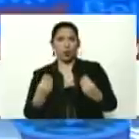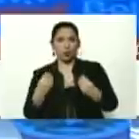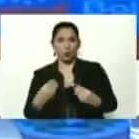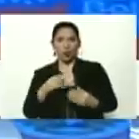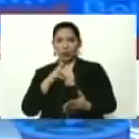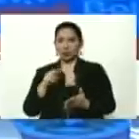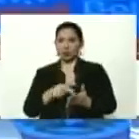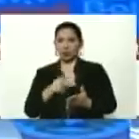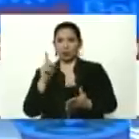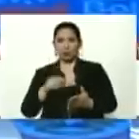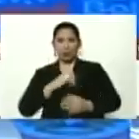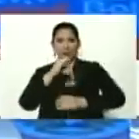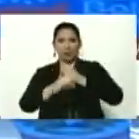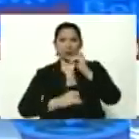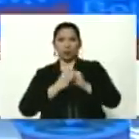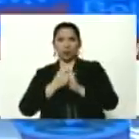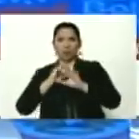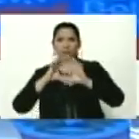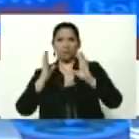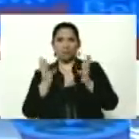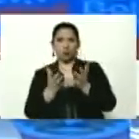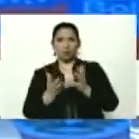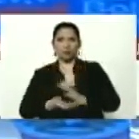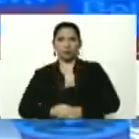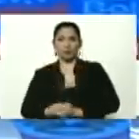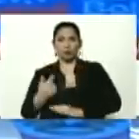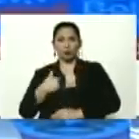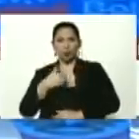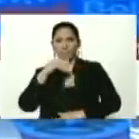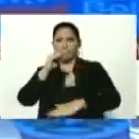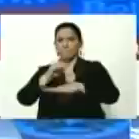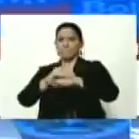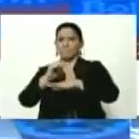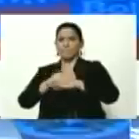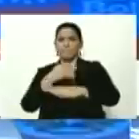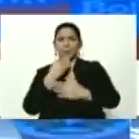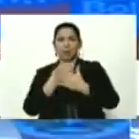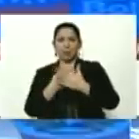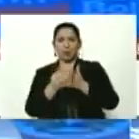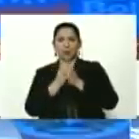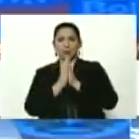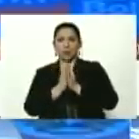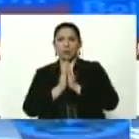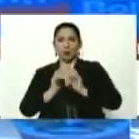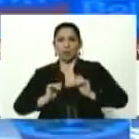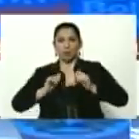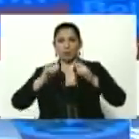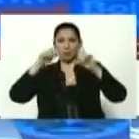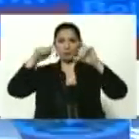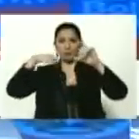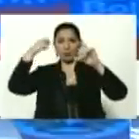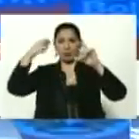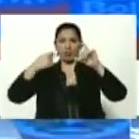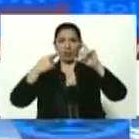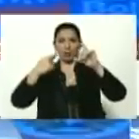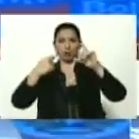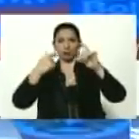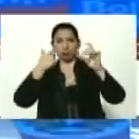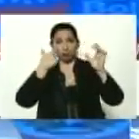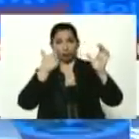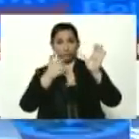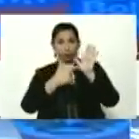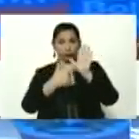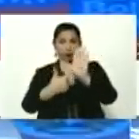nacional como a nivel internacional. Yo voy a pedir para iniciar un video que retrata